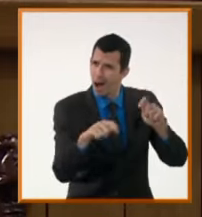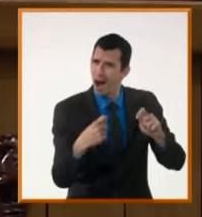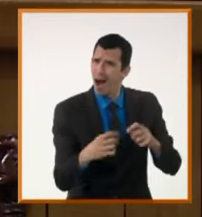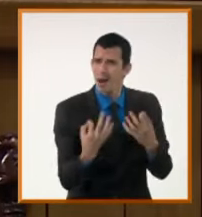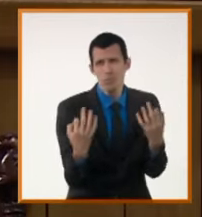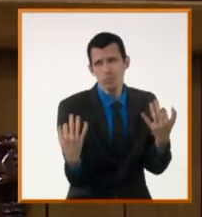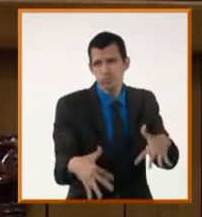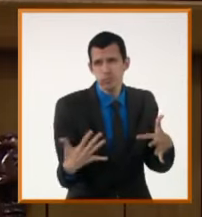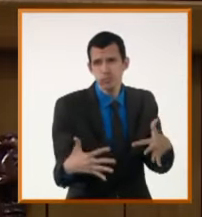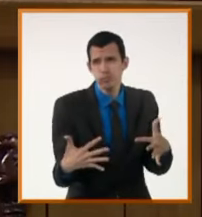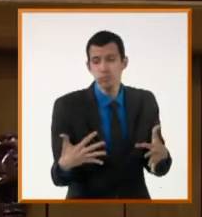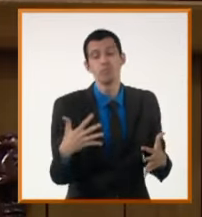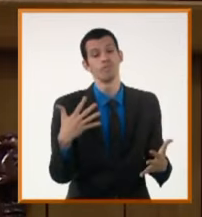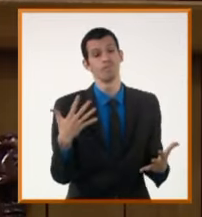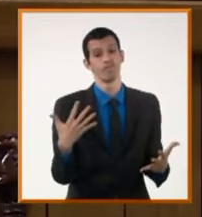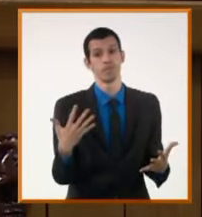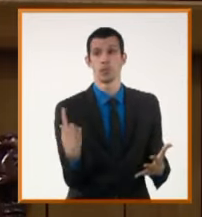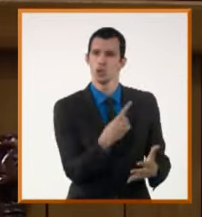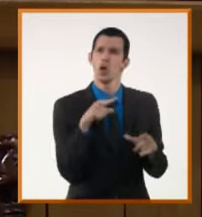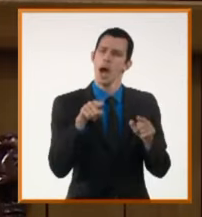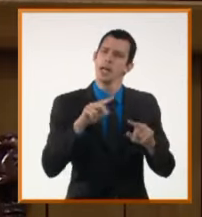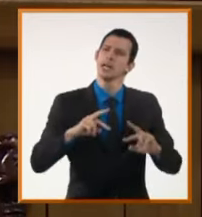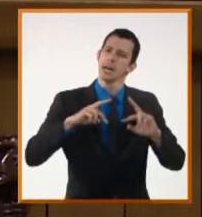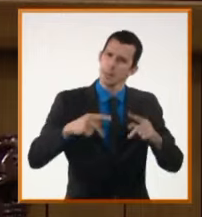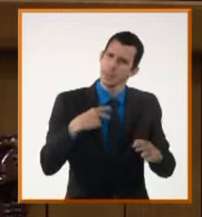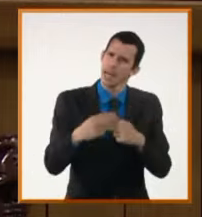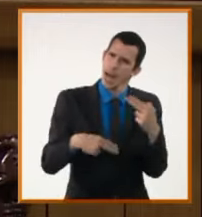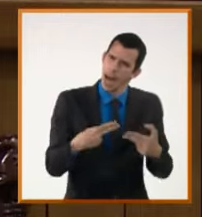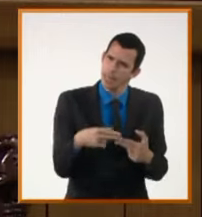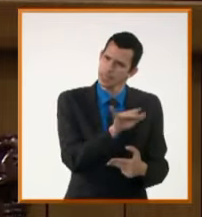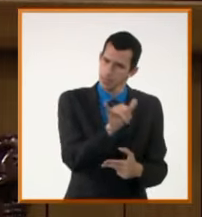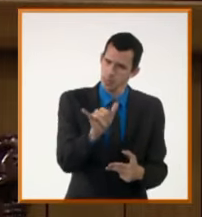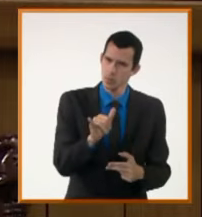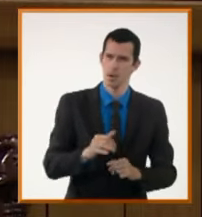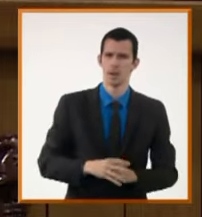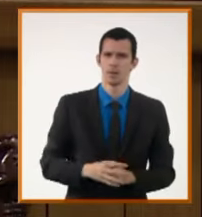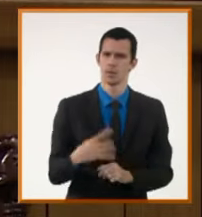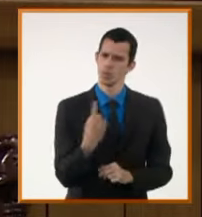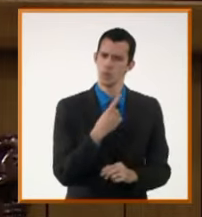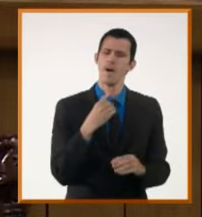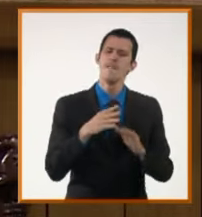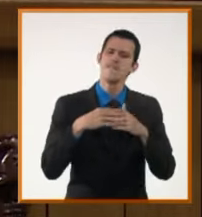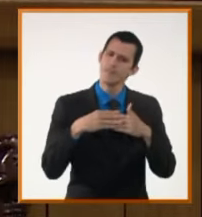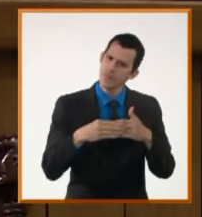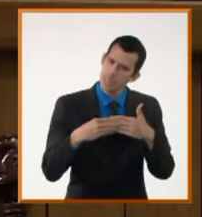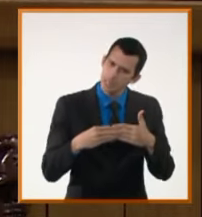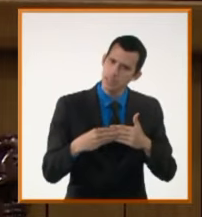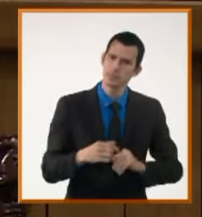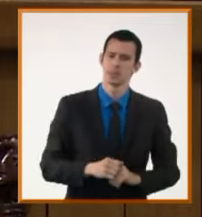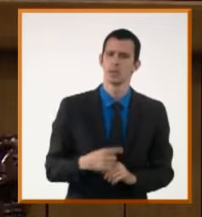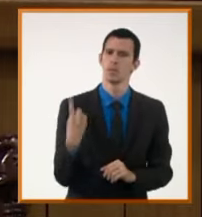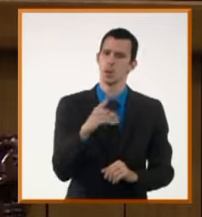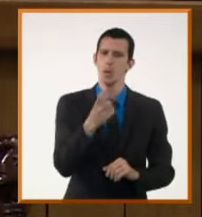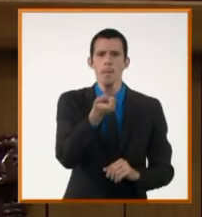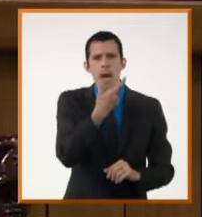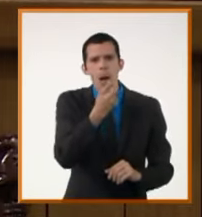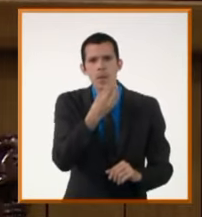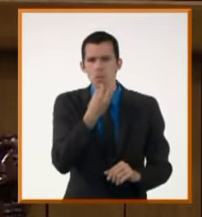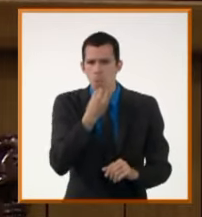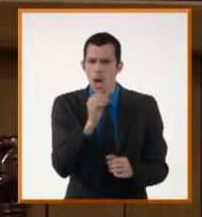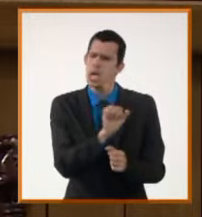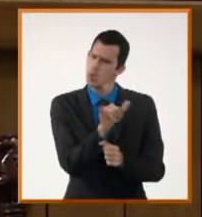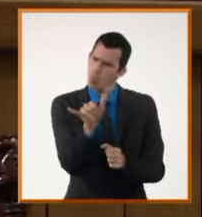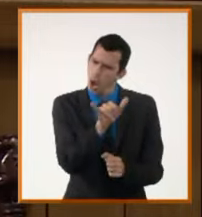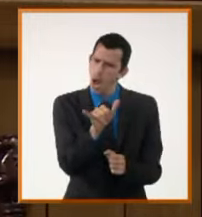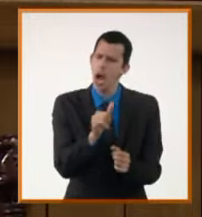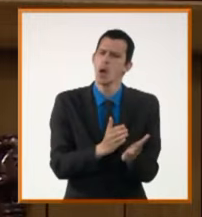más lo vamos a prorrogar. Lo vamos a prorrogar, pero vamos a trabajar seriamente a partir de muchas de las medidas que ya he explicado